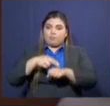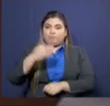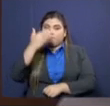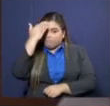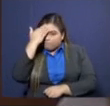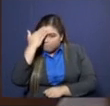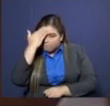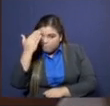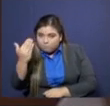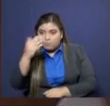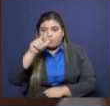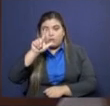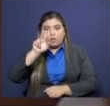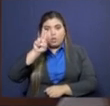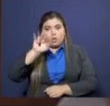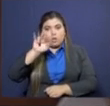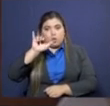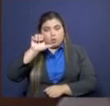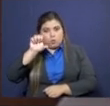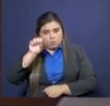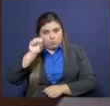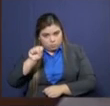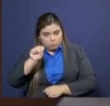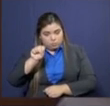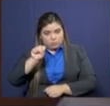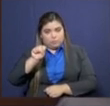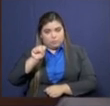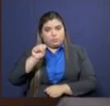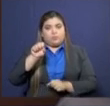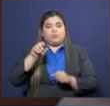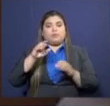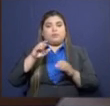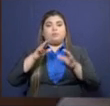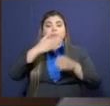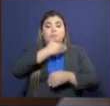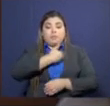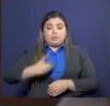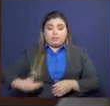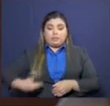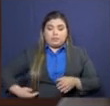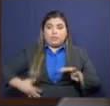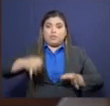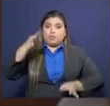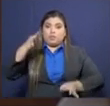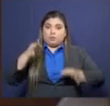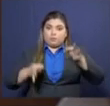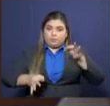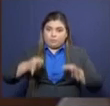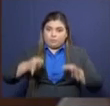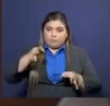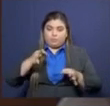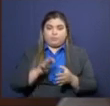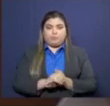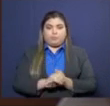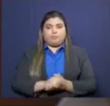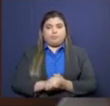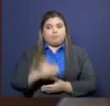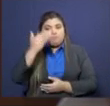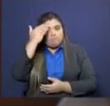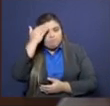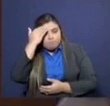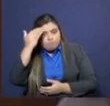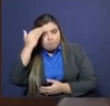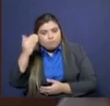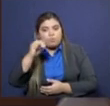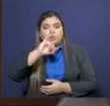Excelencia Luis Ramón Fábrega Sánchez, Presidente de la Corte Suprema de Justicia. Su Excelencia